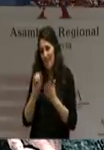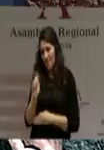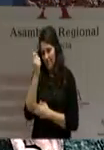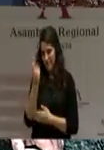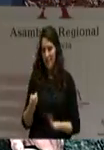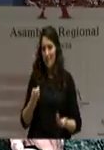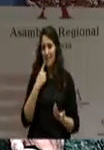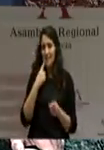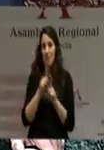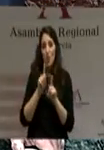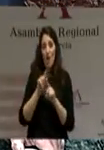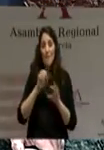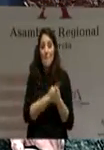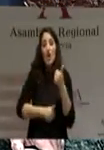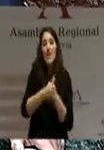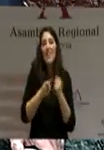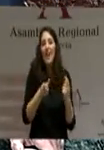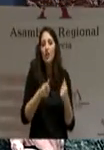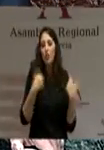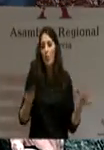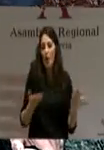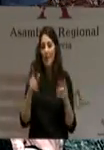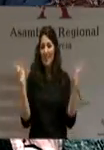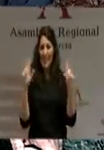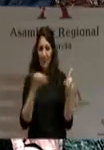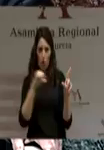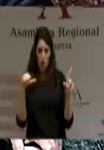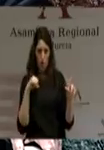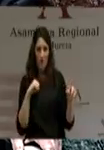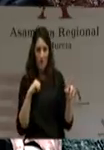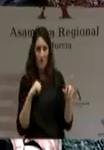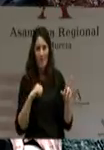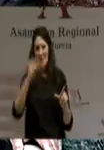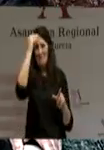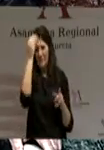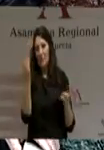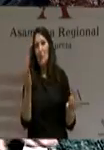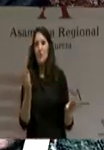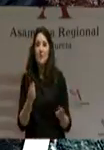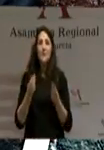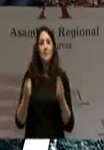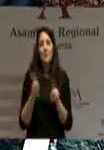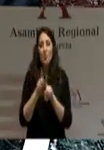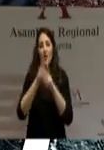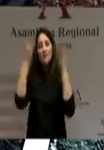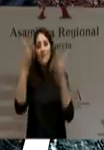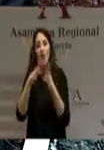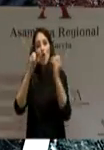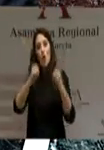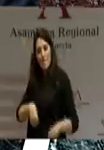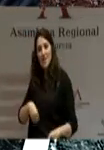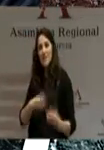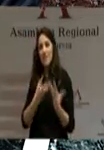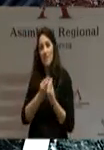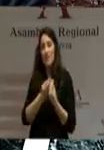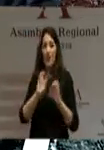reordenación de las prioridades del gasto. La televisión autonómica creemos que se debería de concretar mediante un convenio con Radio Televisión